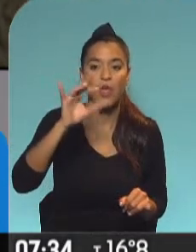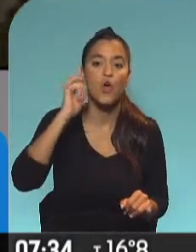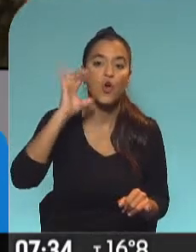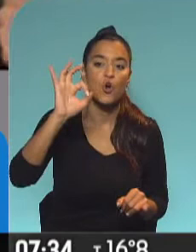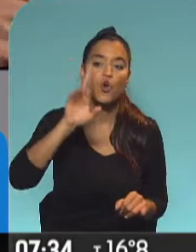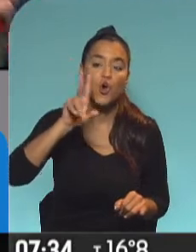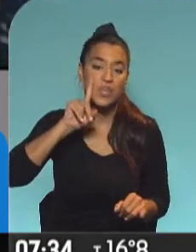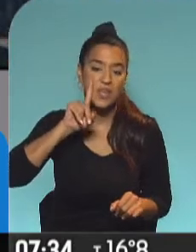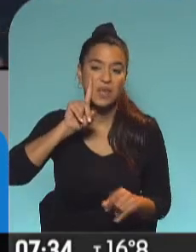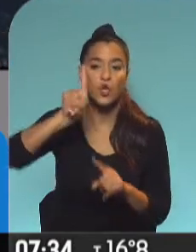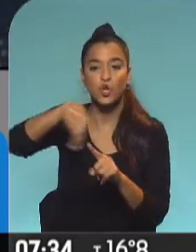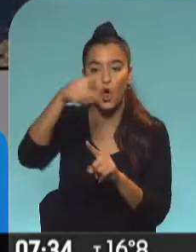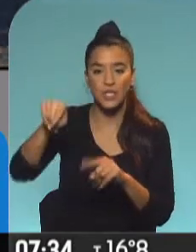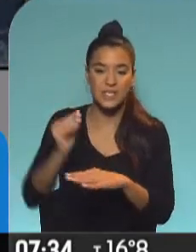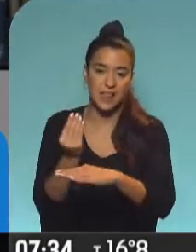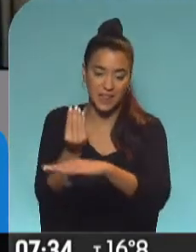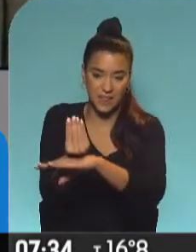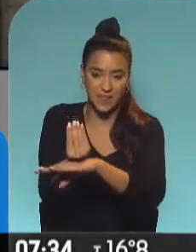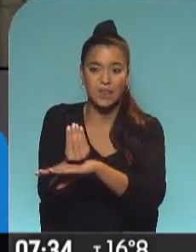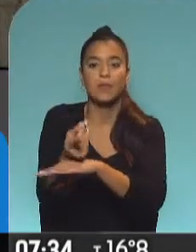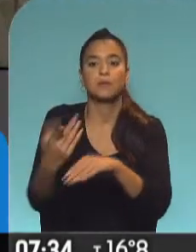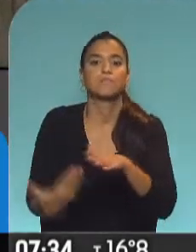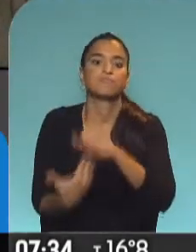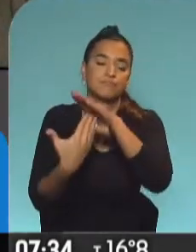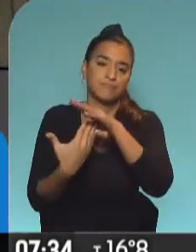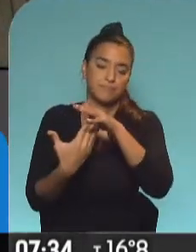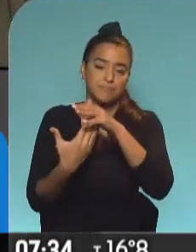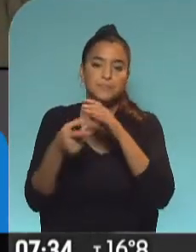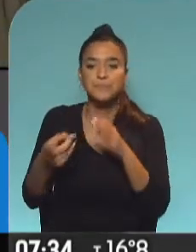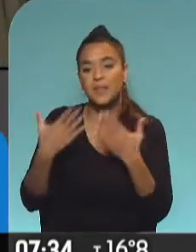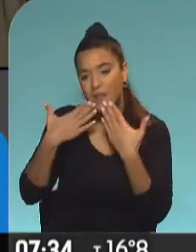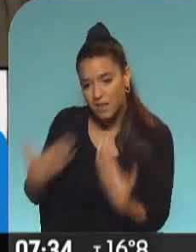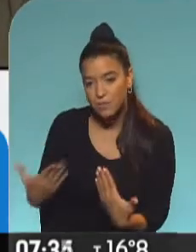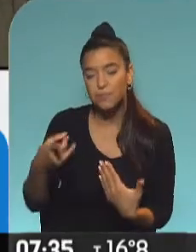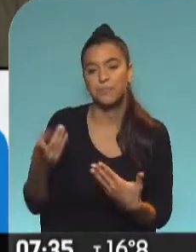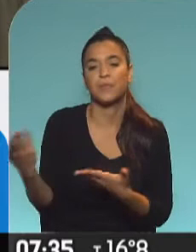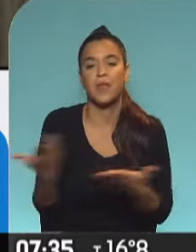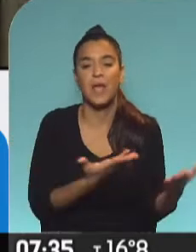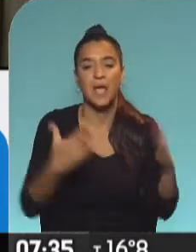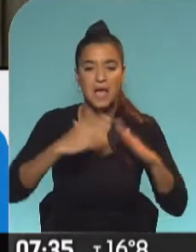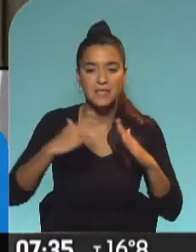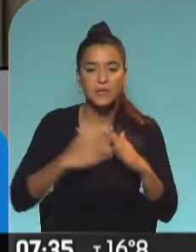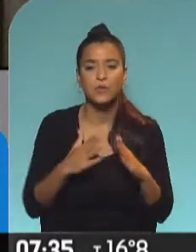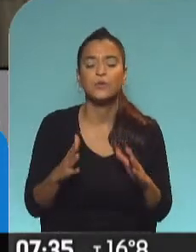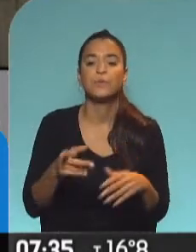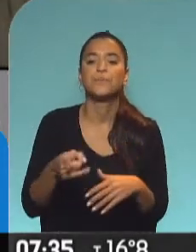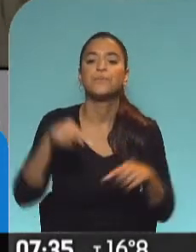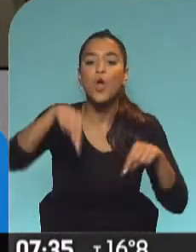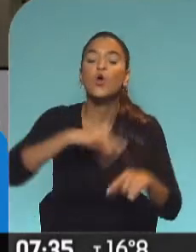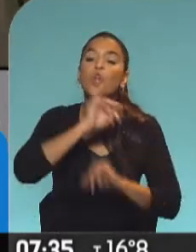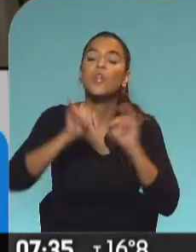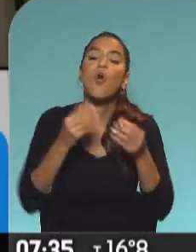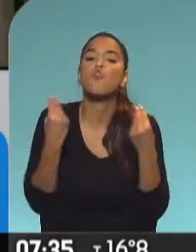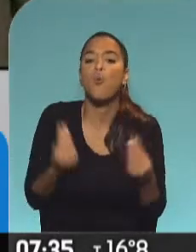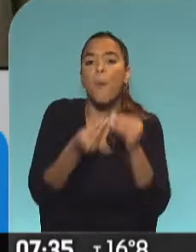del CONICET, es un poco el factotum, el alma mater de esto, y mucho te agradecemos que nos recibas en tu casa. No, por Contanos favor, un poquito ustedes. cómo nace